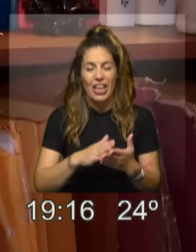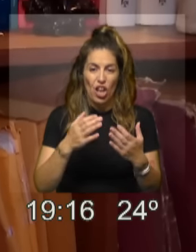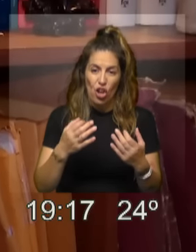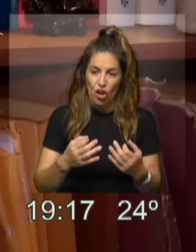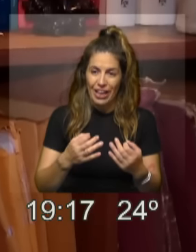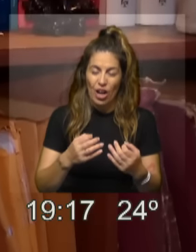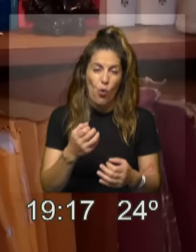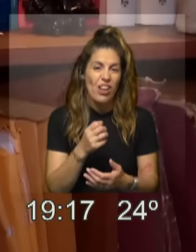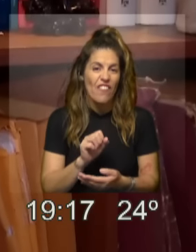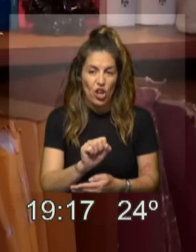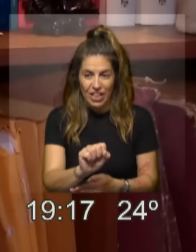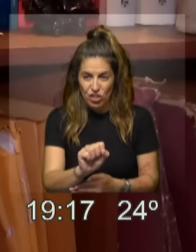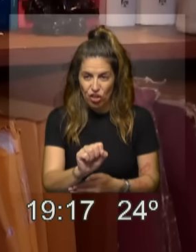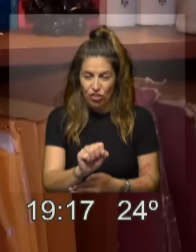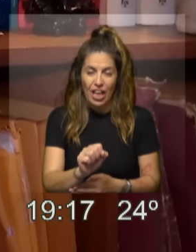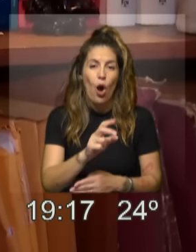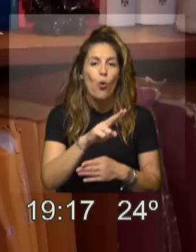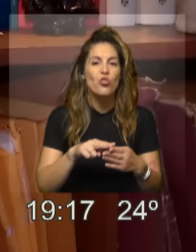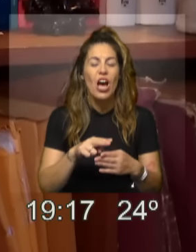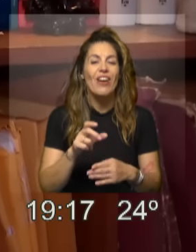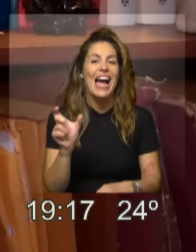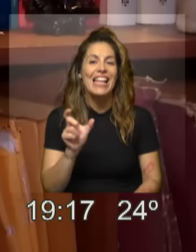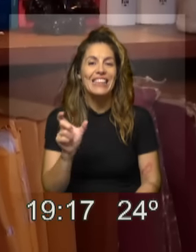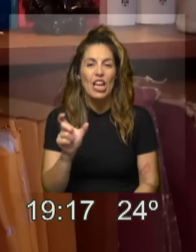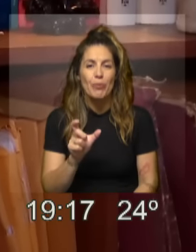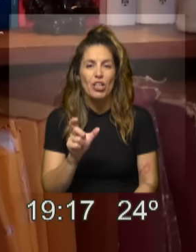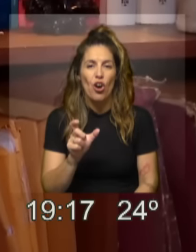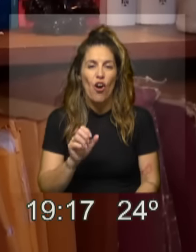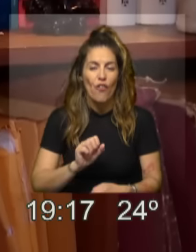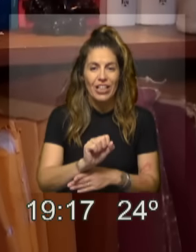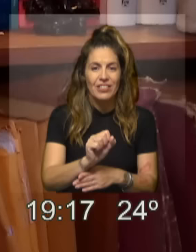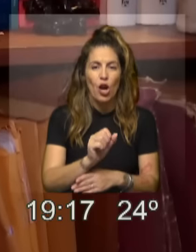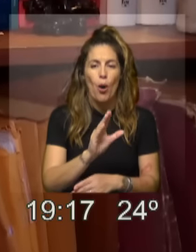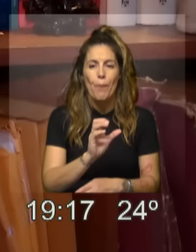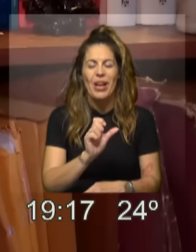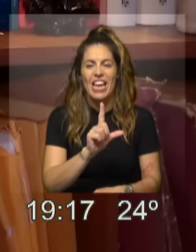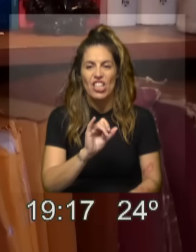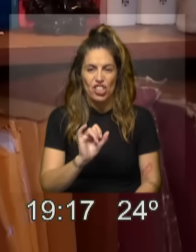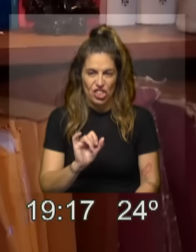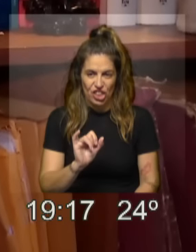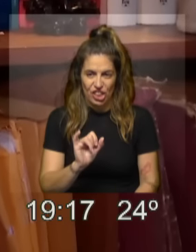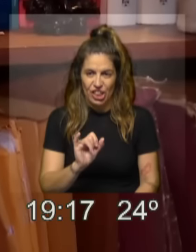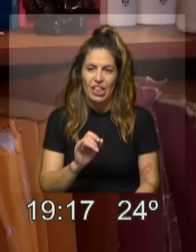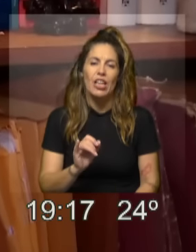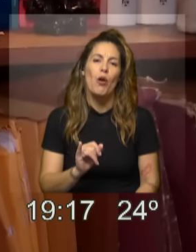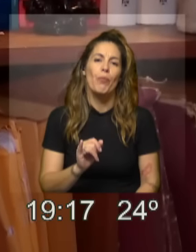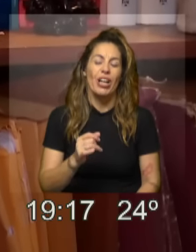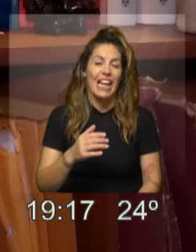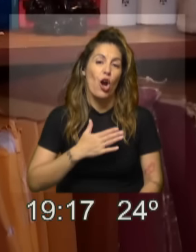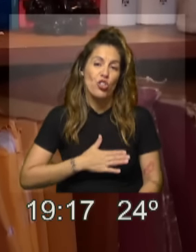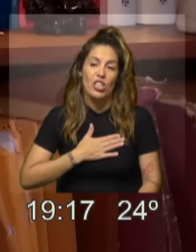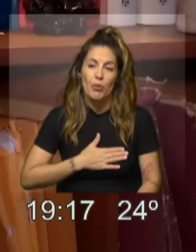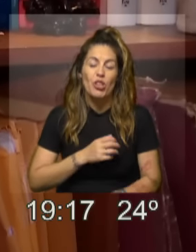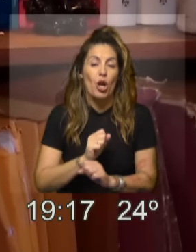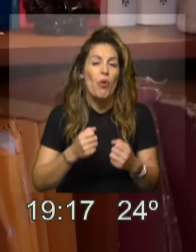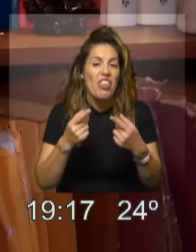como una violación. Él utilizaba el término de violación o pelleggi a propósito del consentimiento que pueden dar